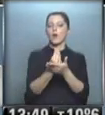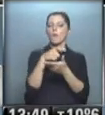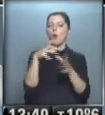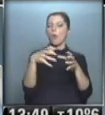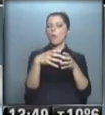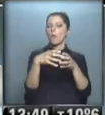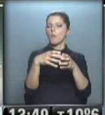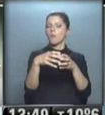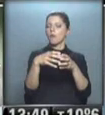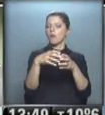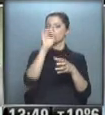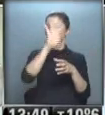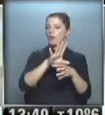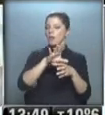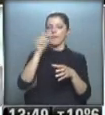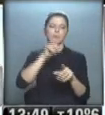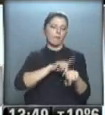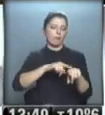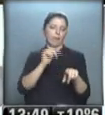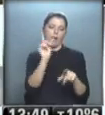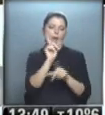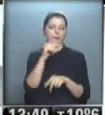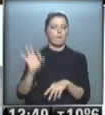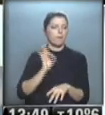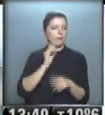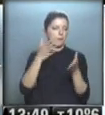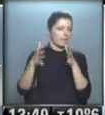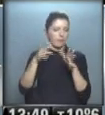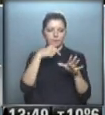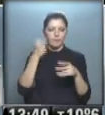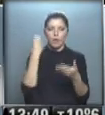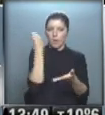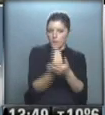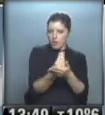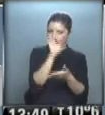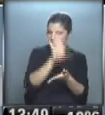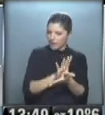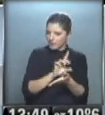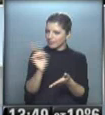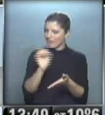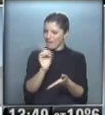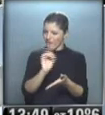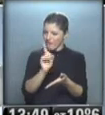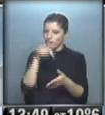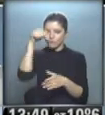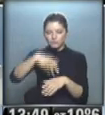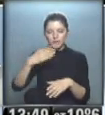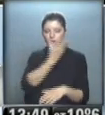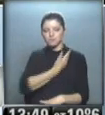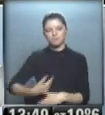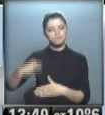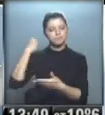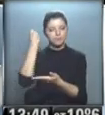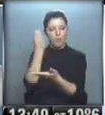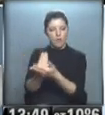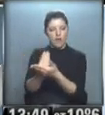coyuntura pasajera de los años 2013 2014 2015 no presidenta